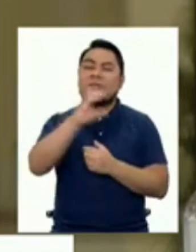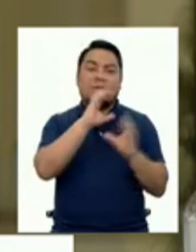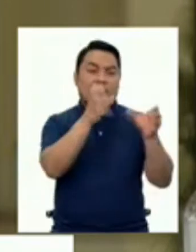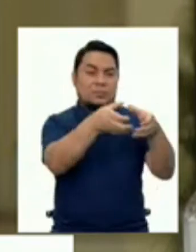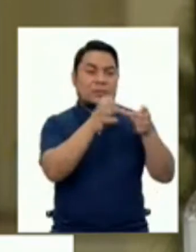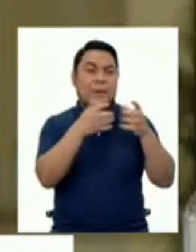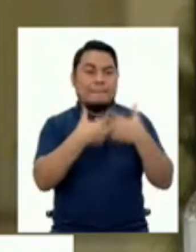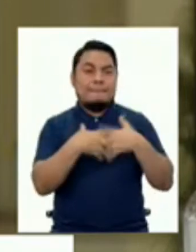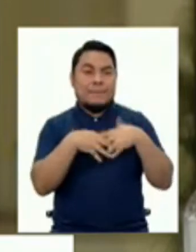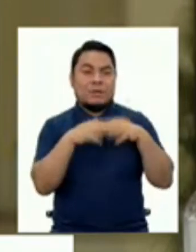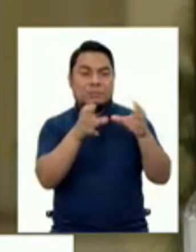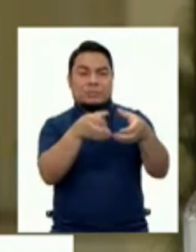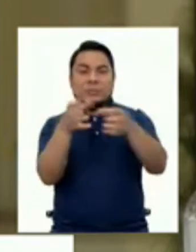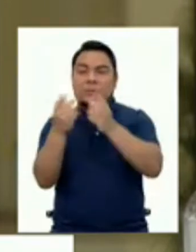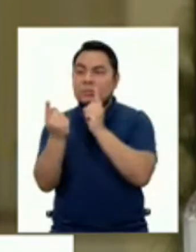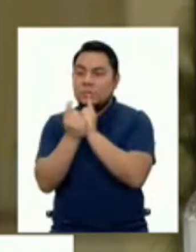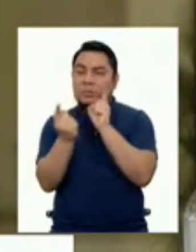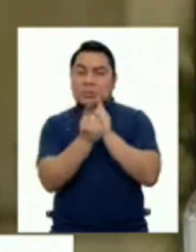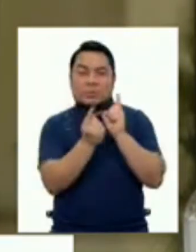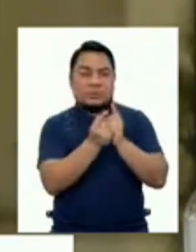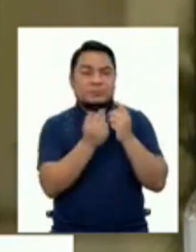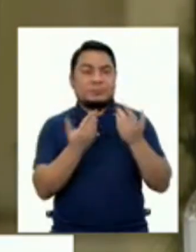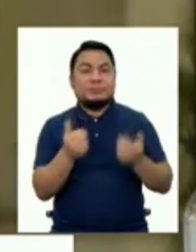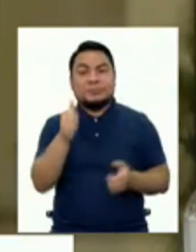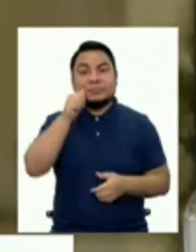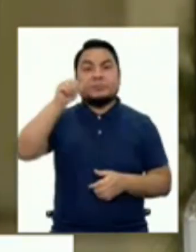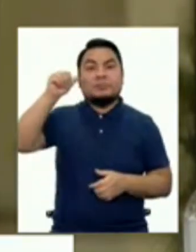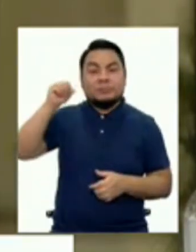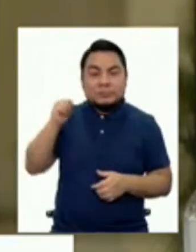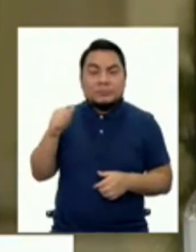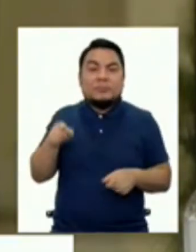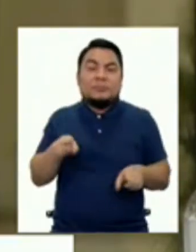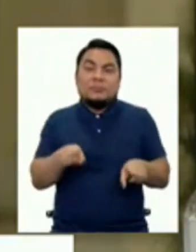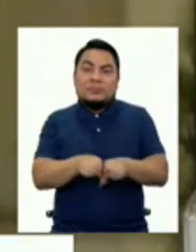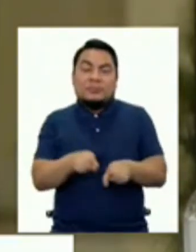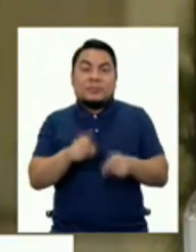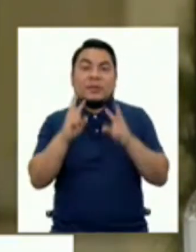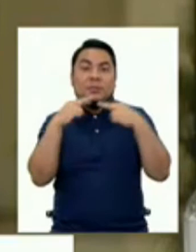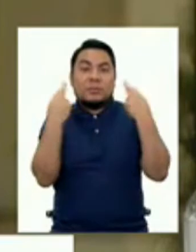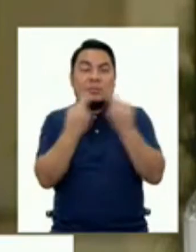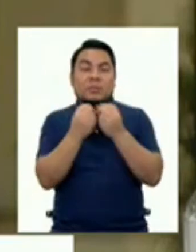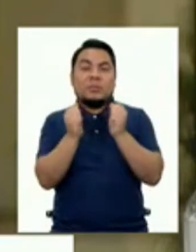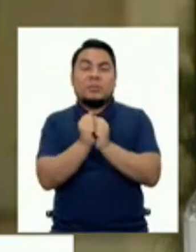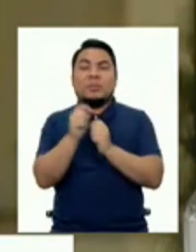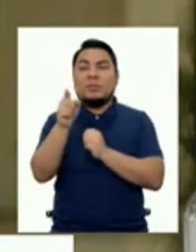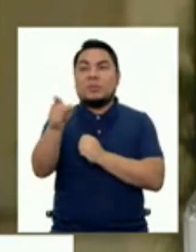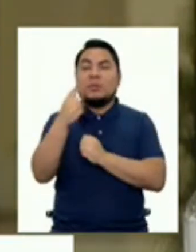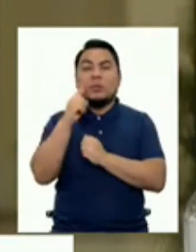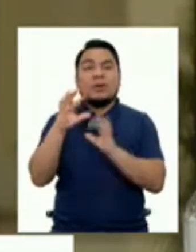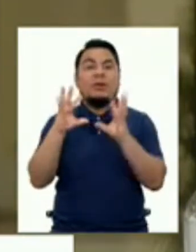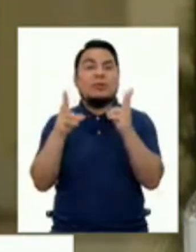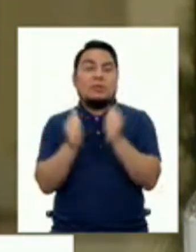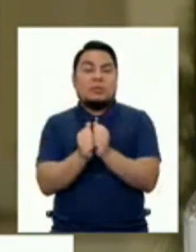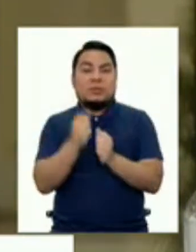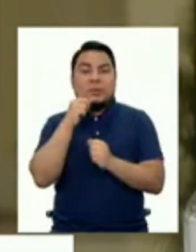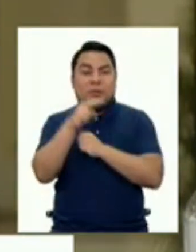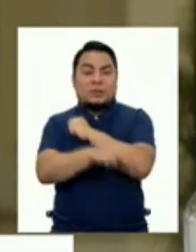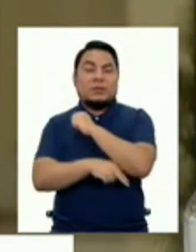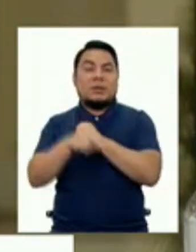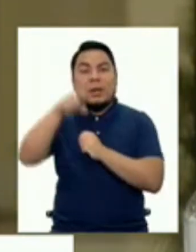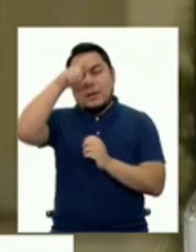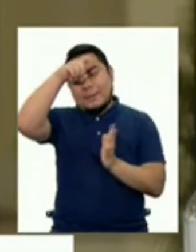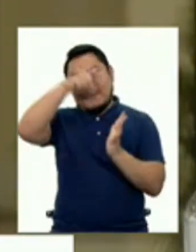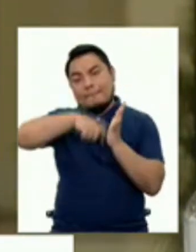gremios empresariales. El día de ayer tuvimos, entre otras, una reunión con la Sociedad Nacional de